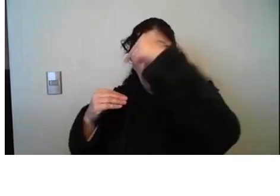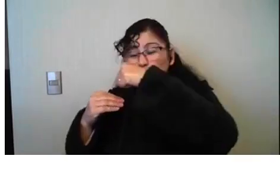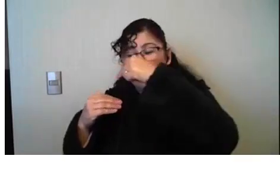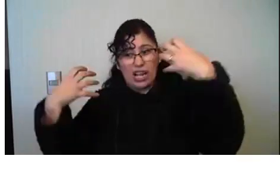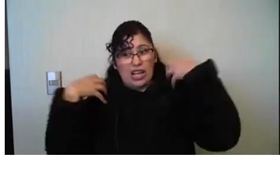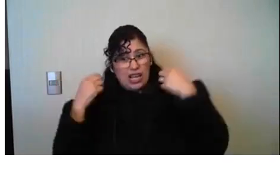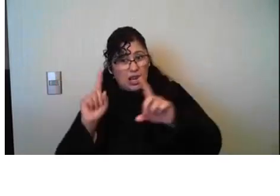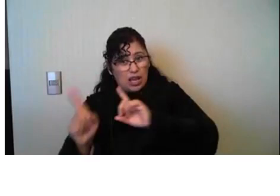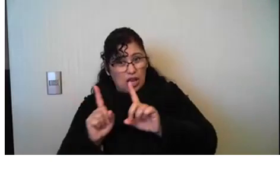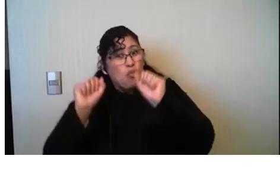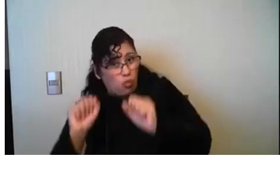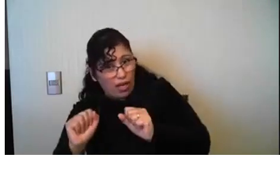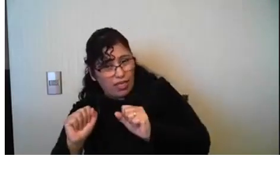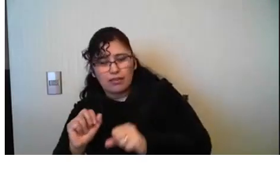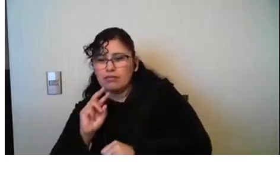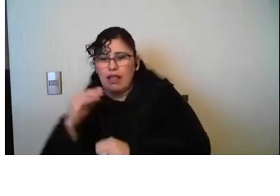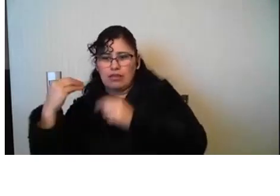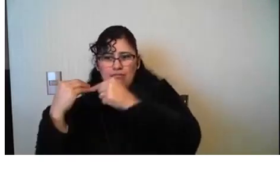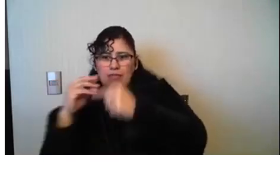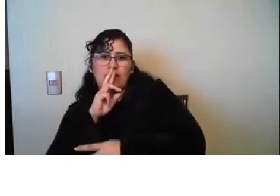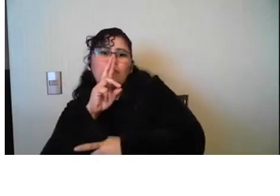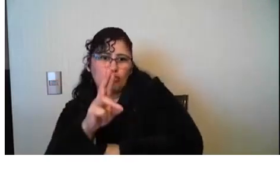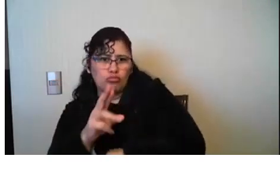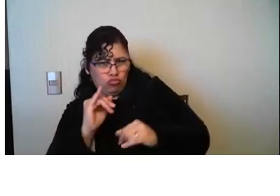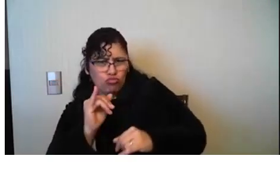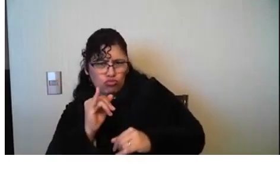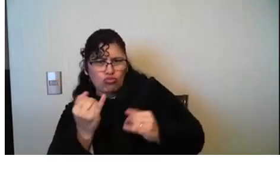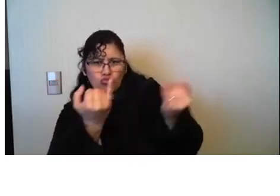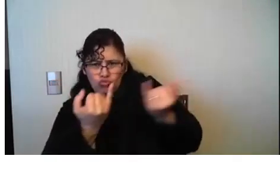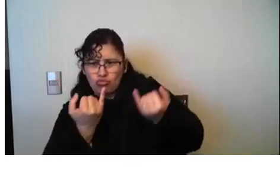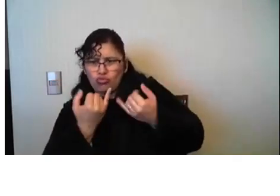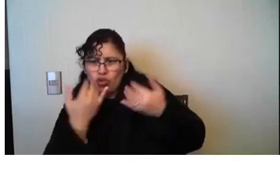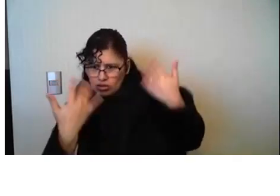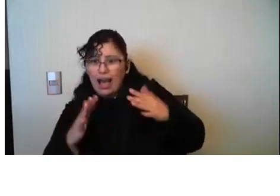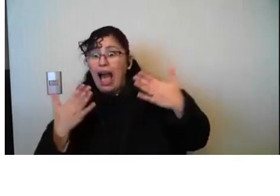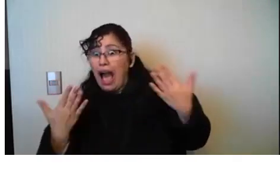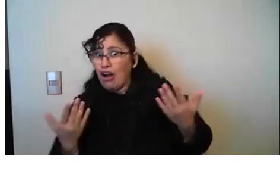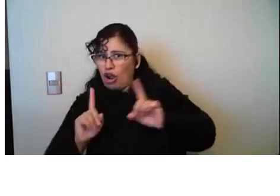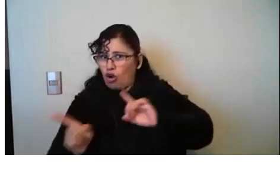cerebelo le dice, he recibido la información y lo he coordinado.